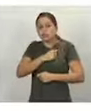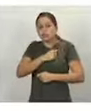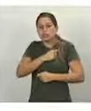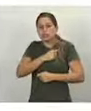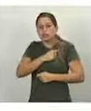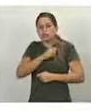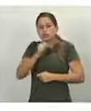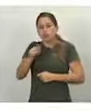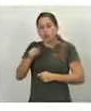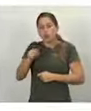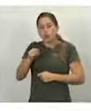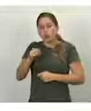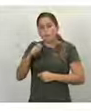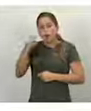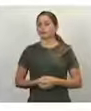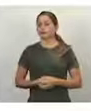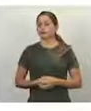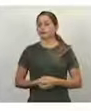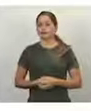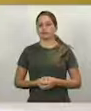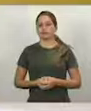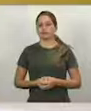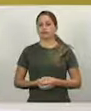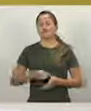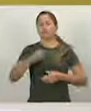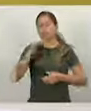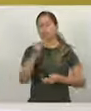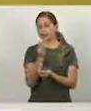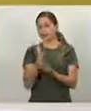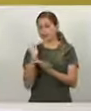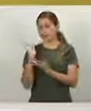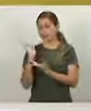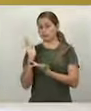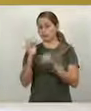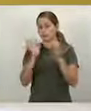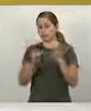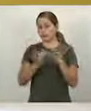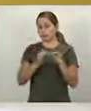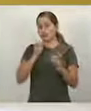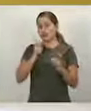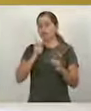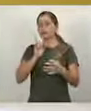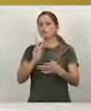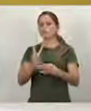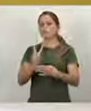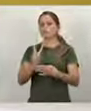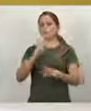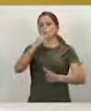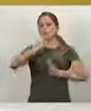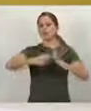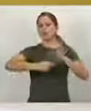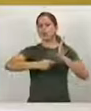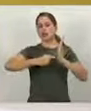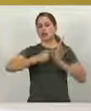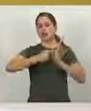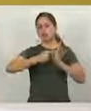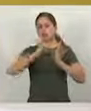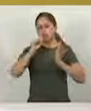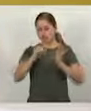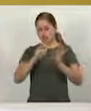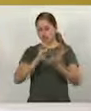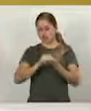propios abogados. Les invito entonces a observar un material